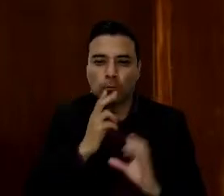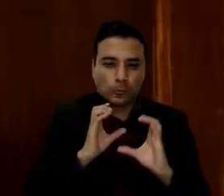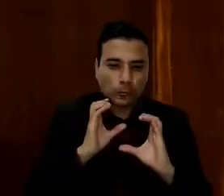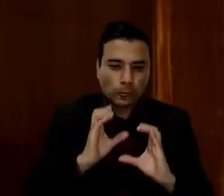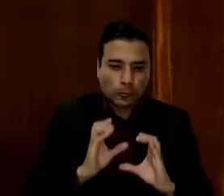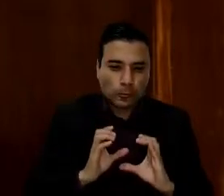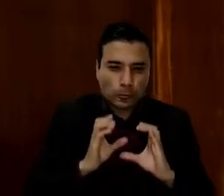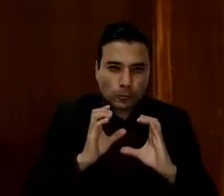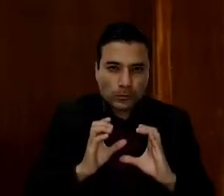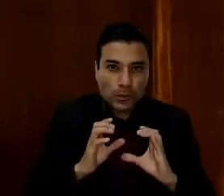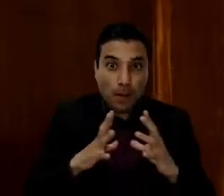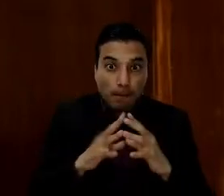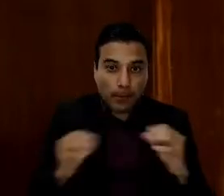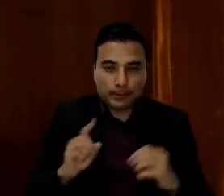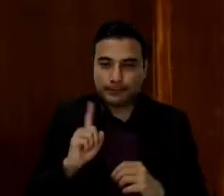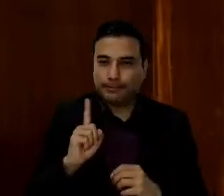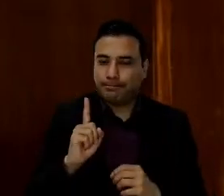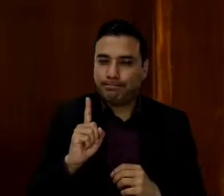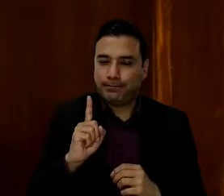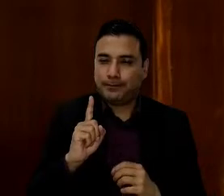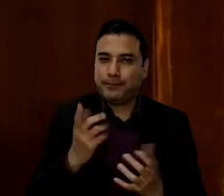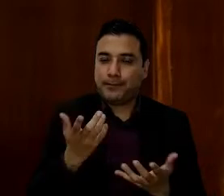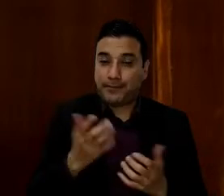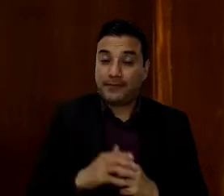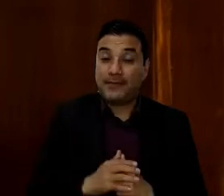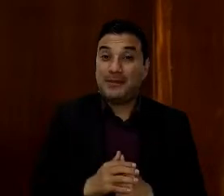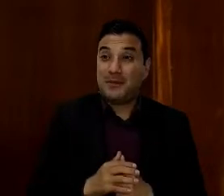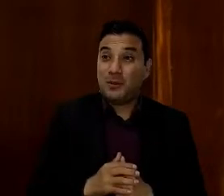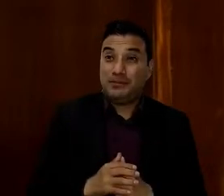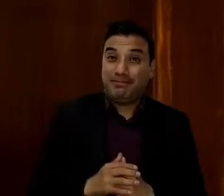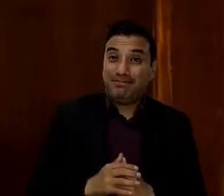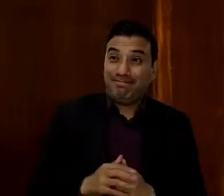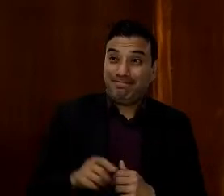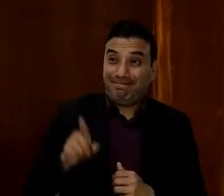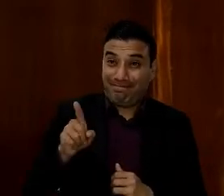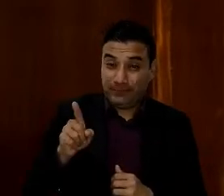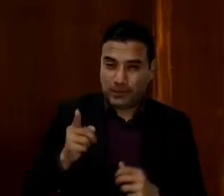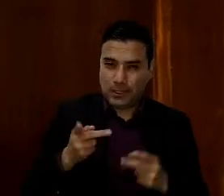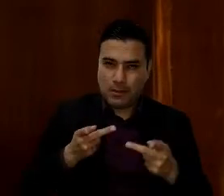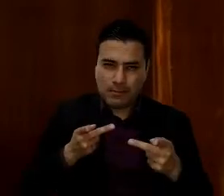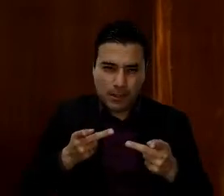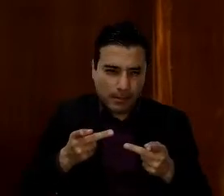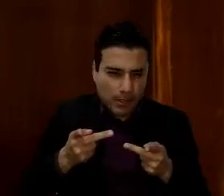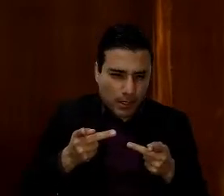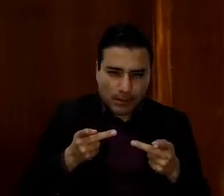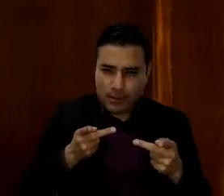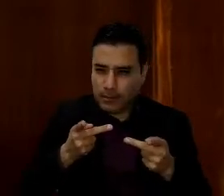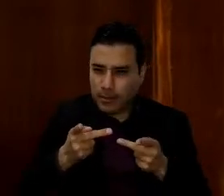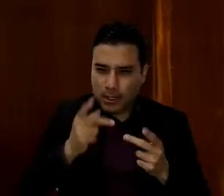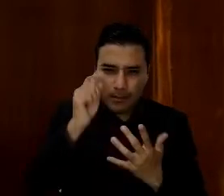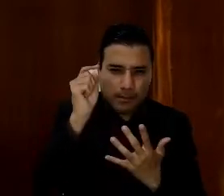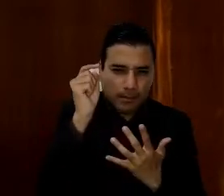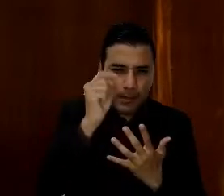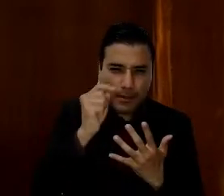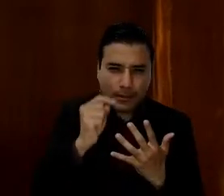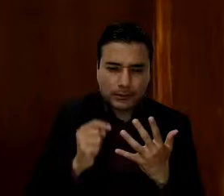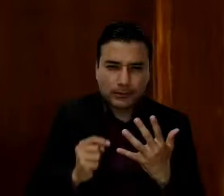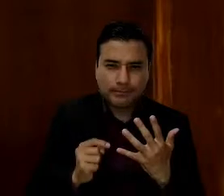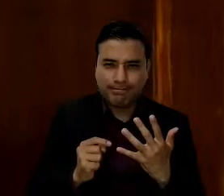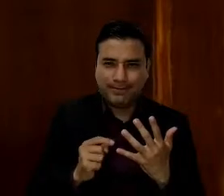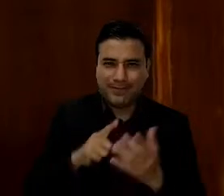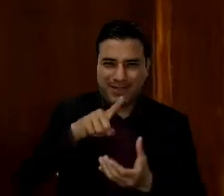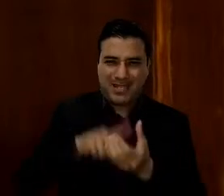Sin embargo, estas acciones parecieran contrarias en el nivel más básico de gobierno, que es el